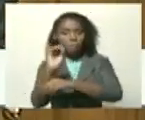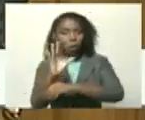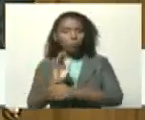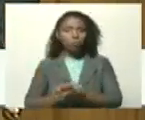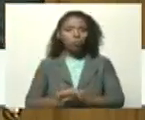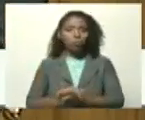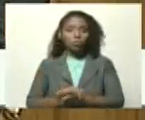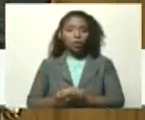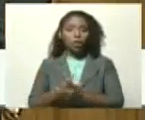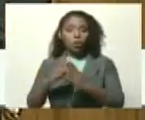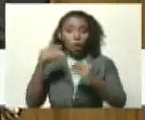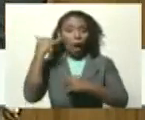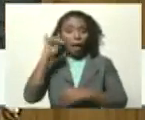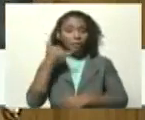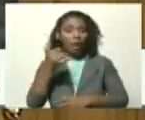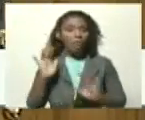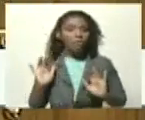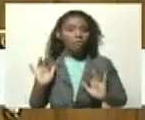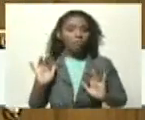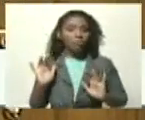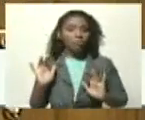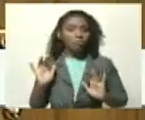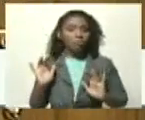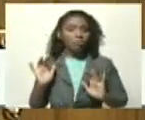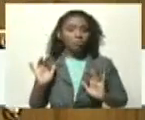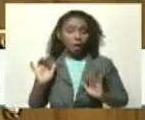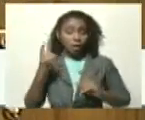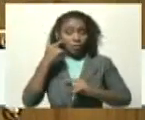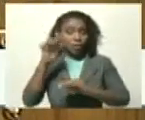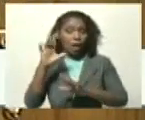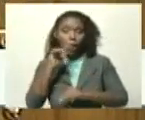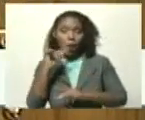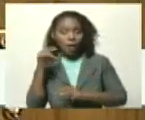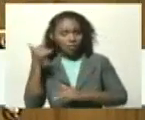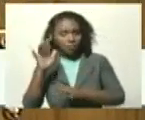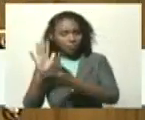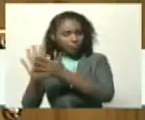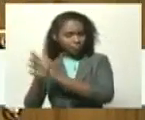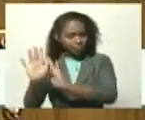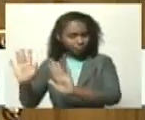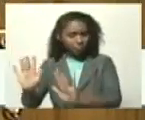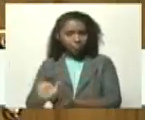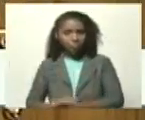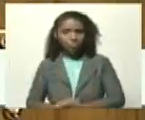¿Todo tiene teléfono? Ok, Ricardo se quedó sin teléfono. Okay.